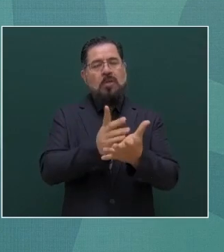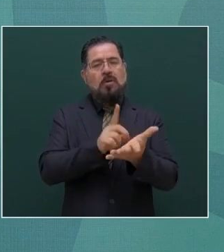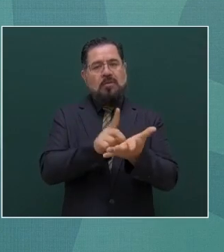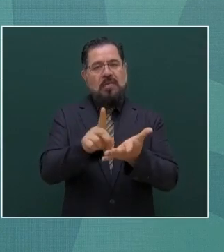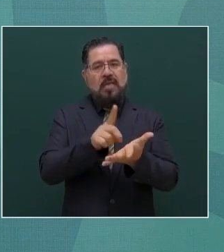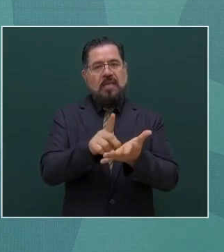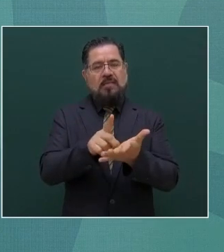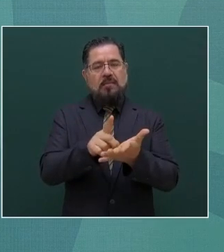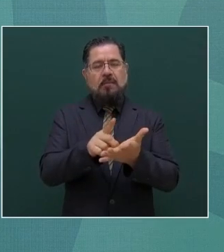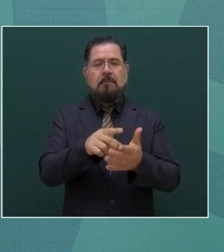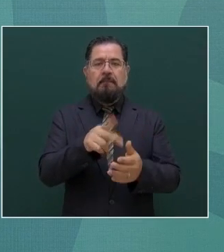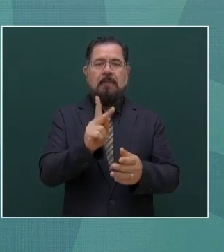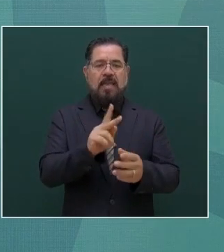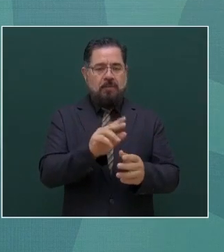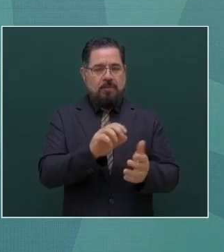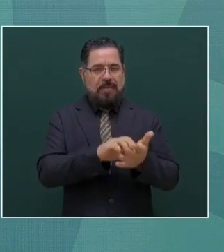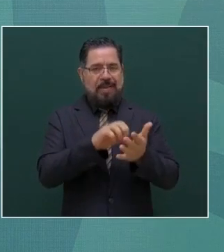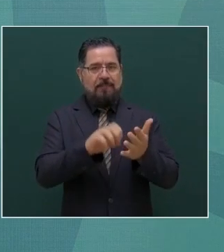lo penal,